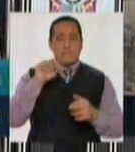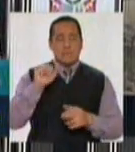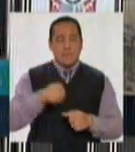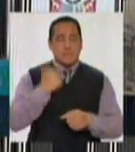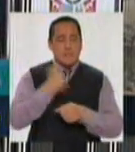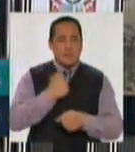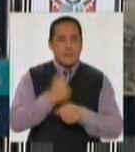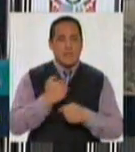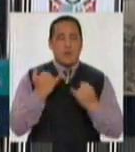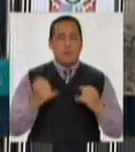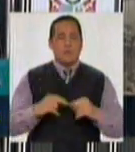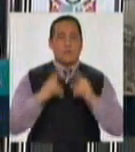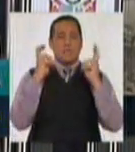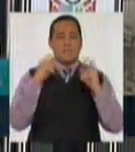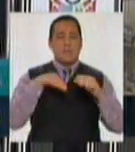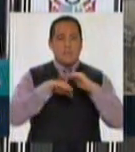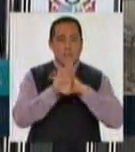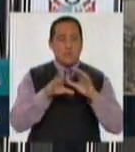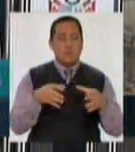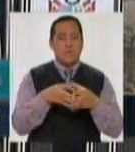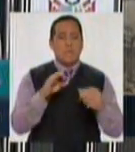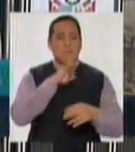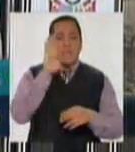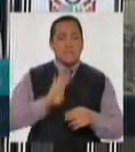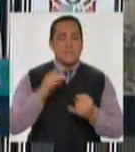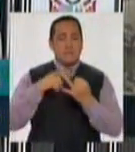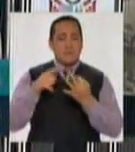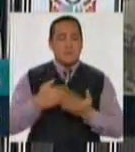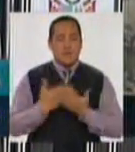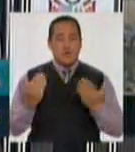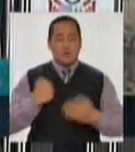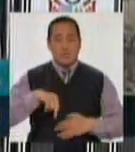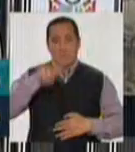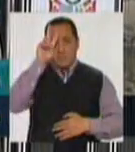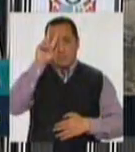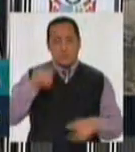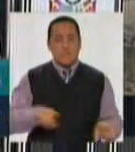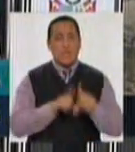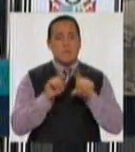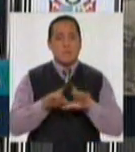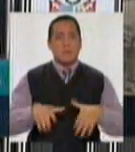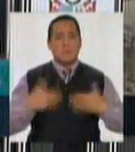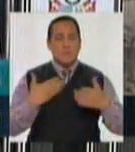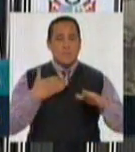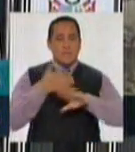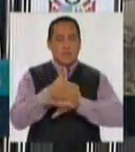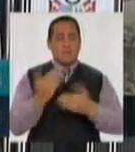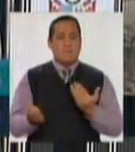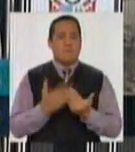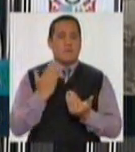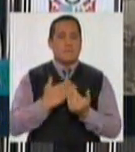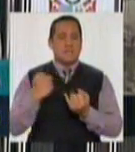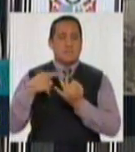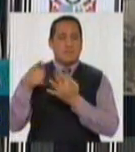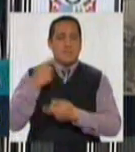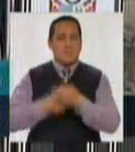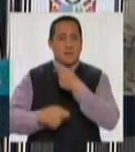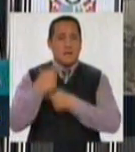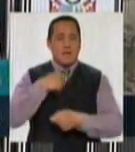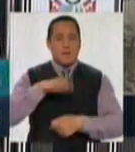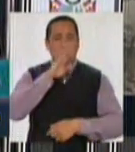participar también en el mercado brasileño, que los productos nacionales puedan ingresar con mayor facilidad al mercado de